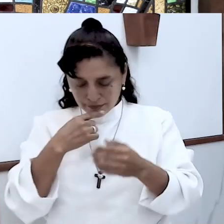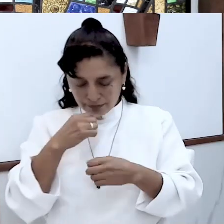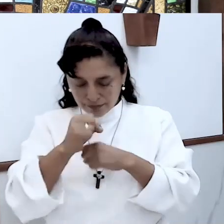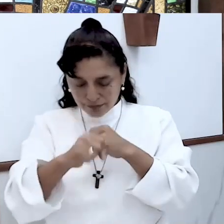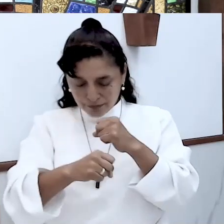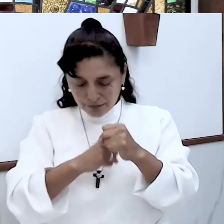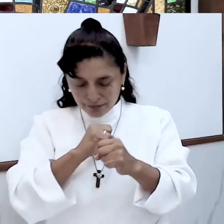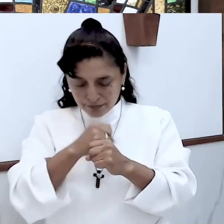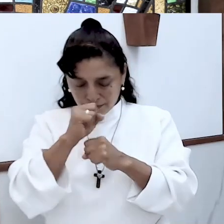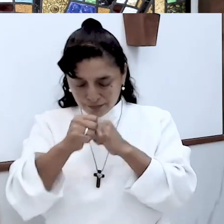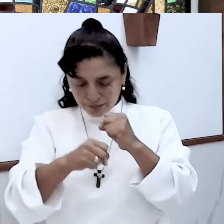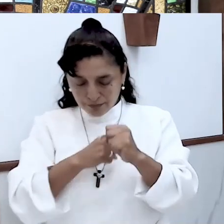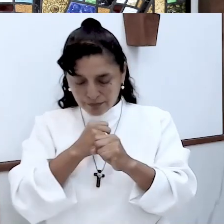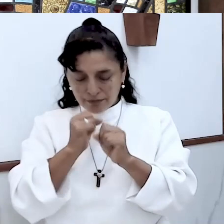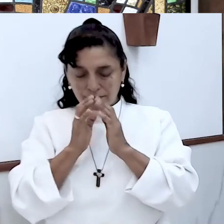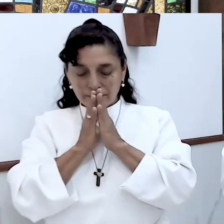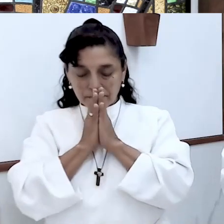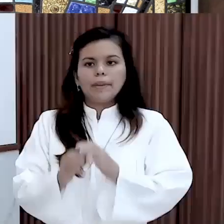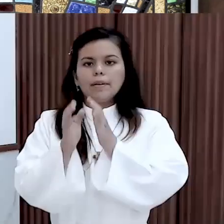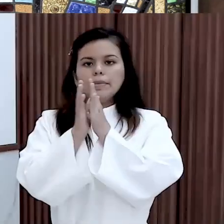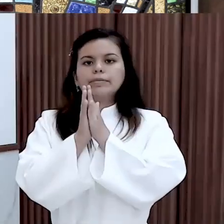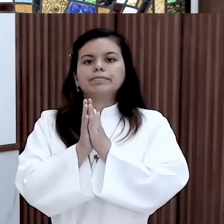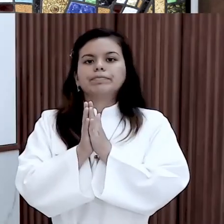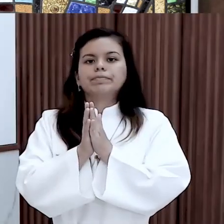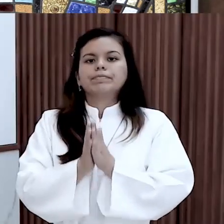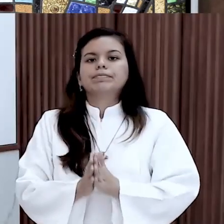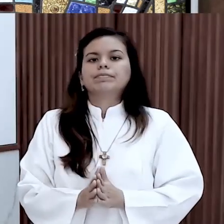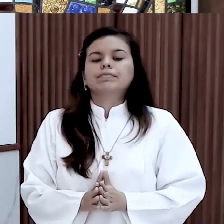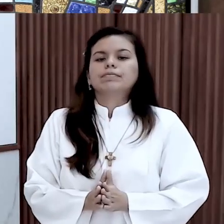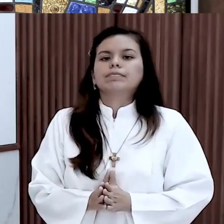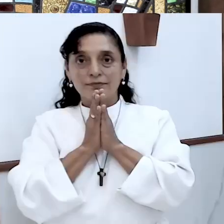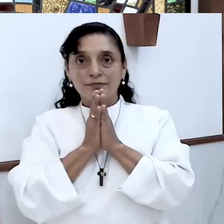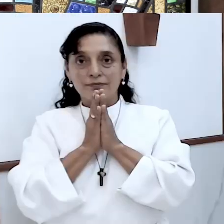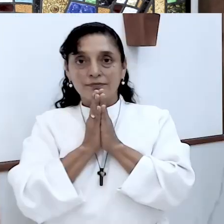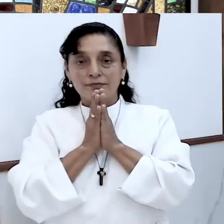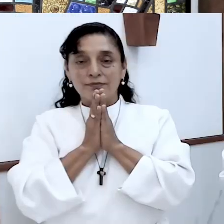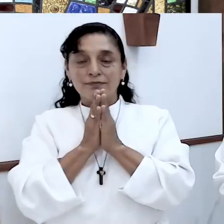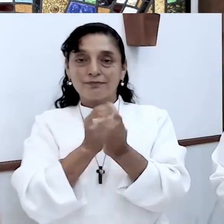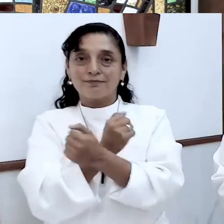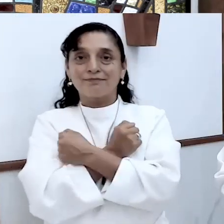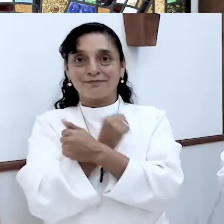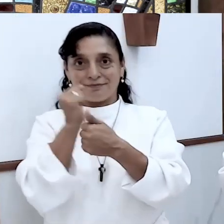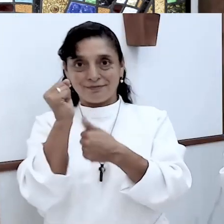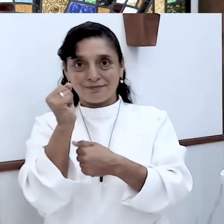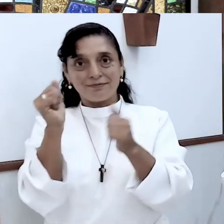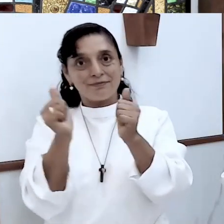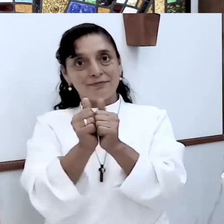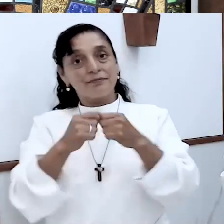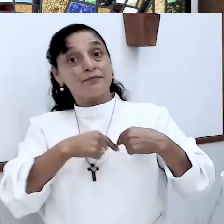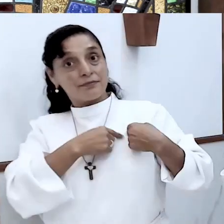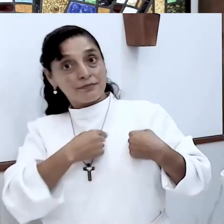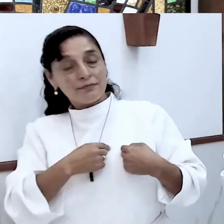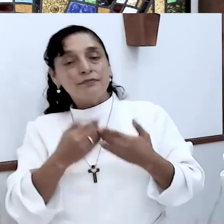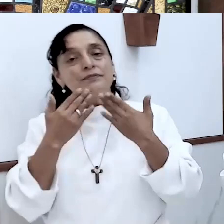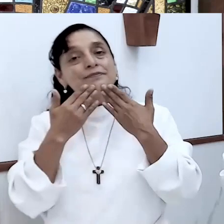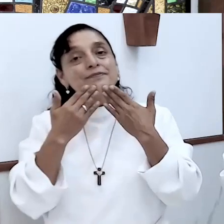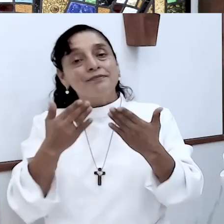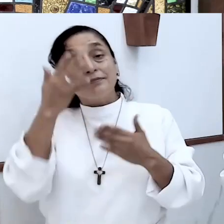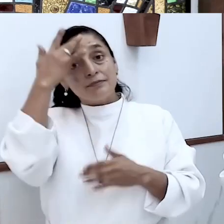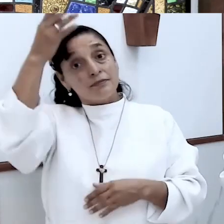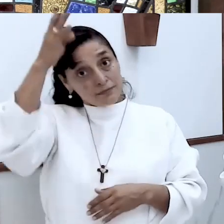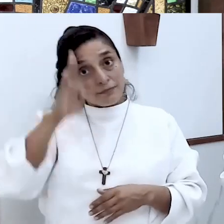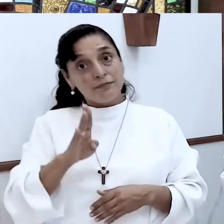toda gloria. Por los siglos de los siglos. Amén. Queridos hermanos, con un corazón agradecido porque